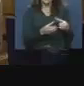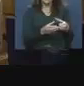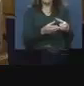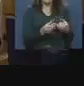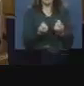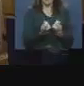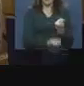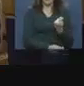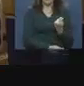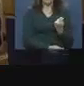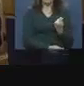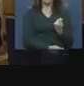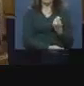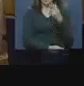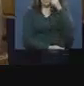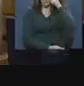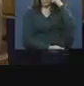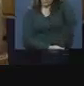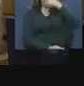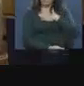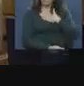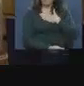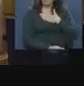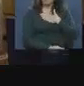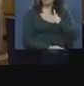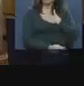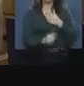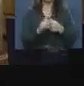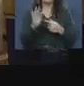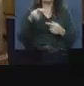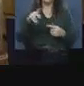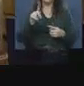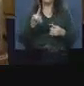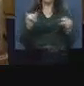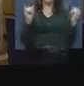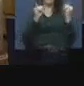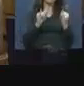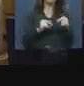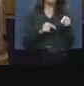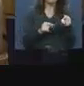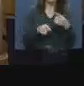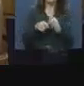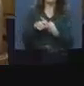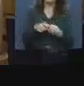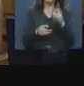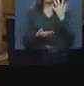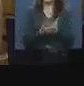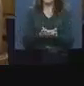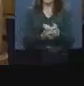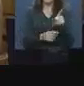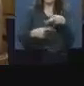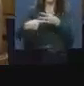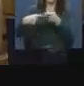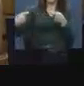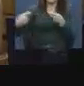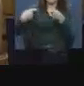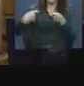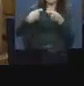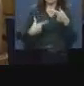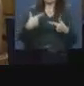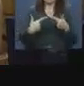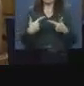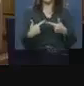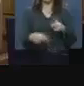económicos. El hombre como fin y no como medio, señor presidente. Esa es la diferencia que tenemos con nuestros adversarios políticos y